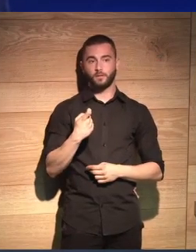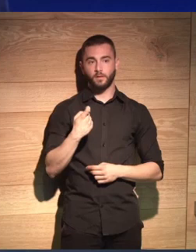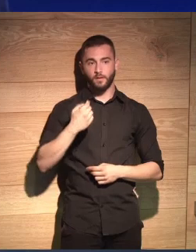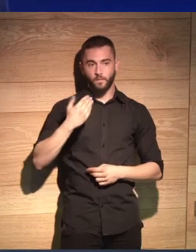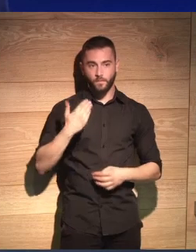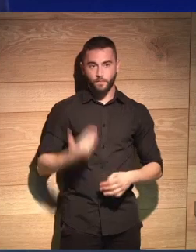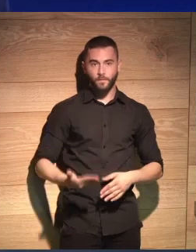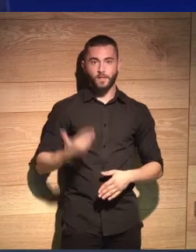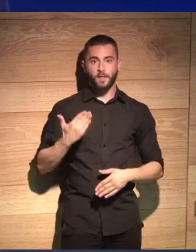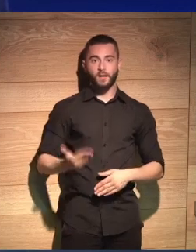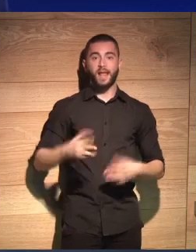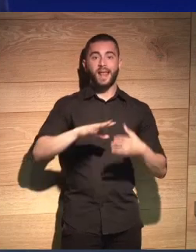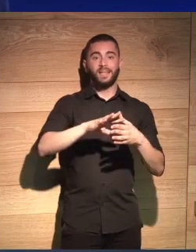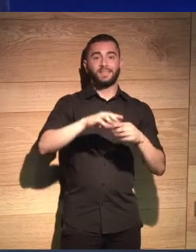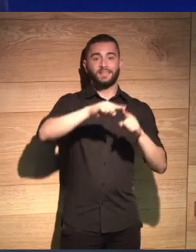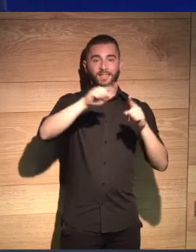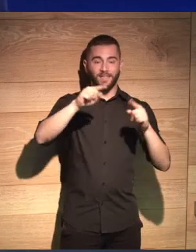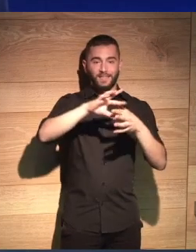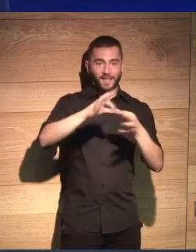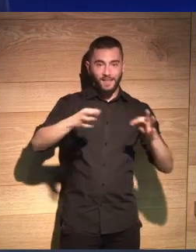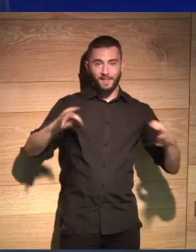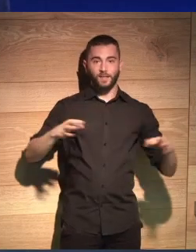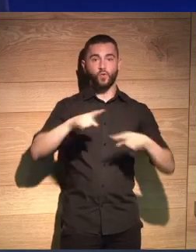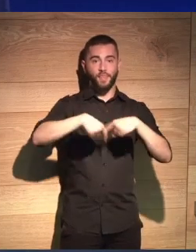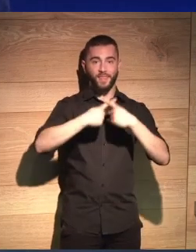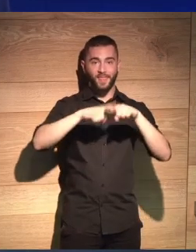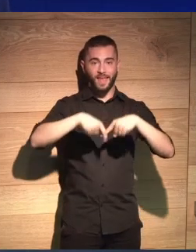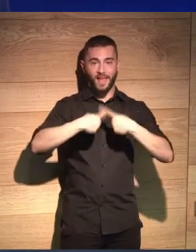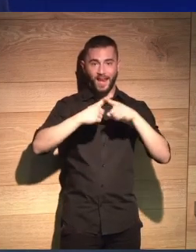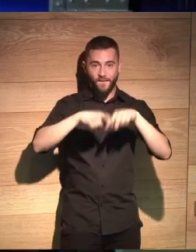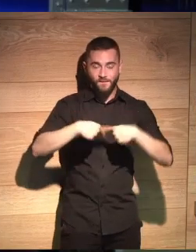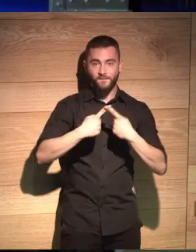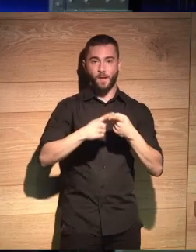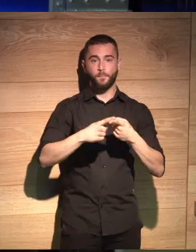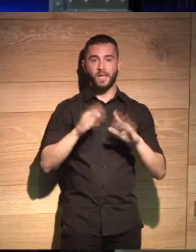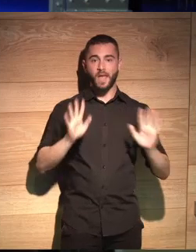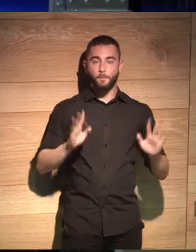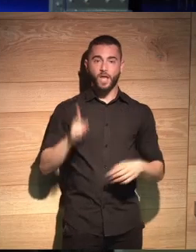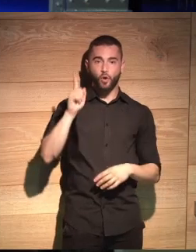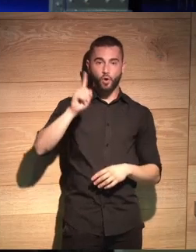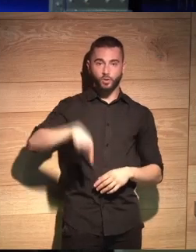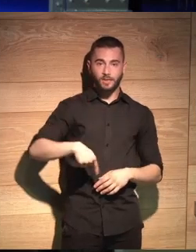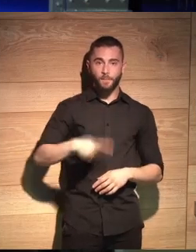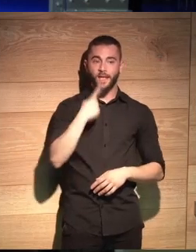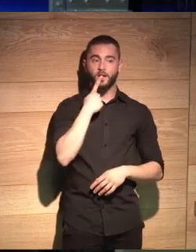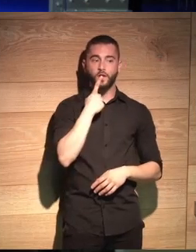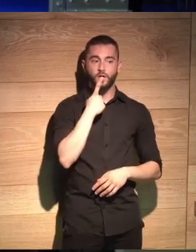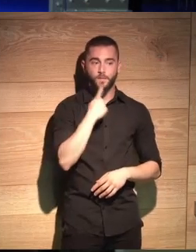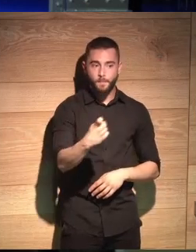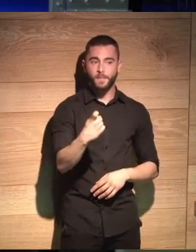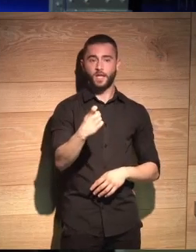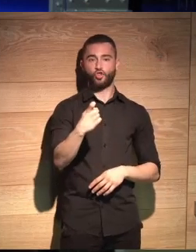del pequeño círculo de la familia, ¿no? El léxico familiar, pero también digamos, los mitos fundacionales